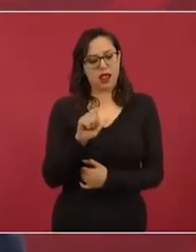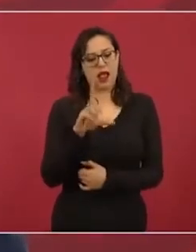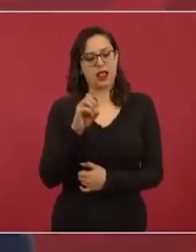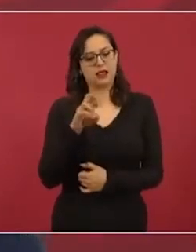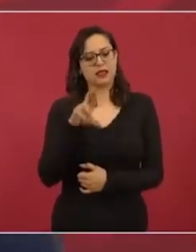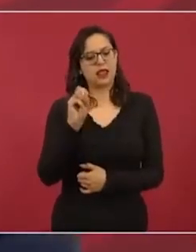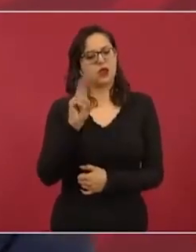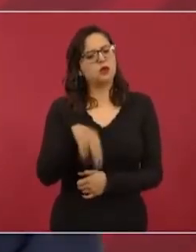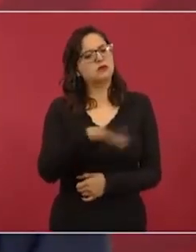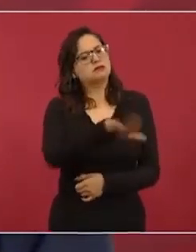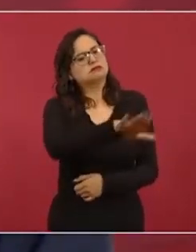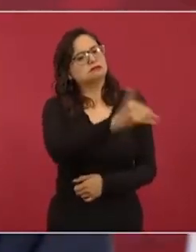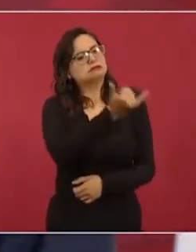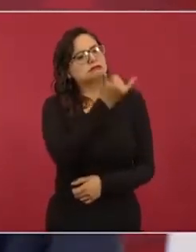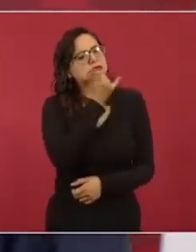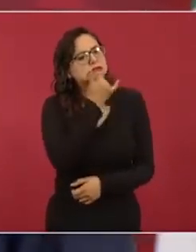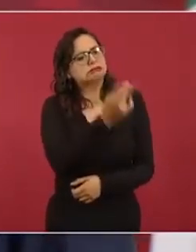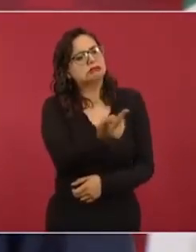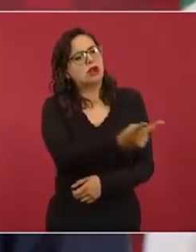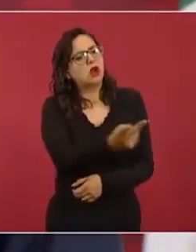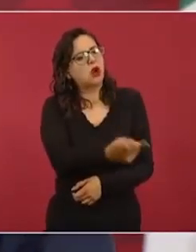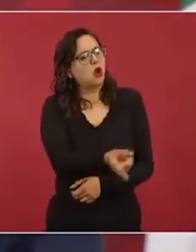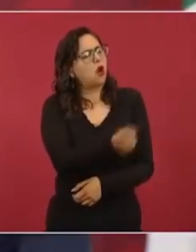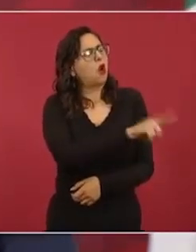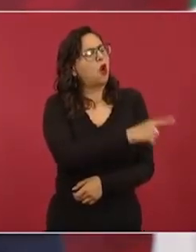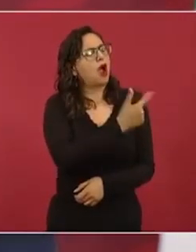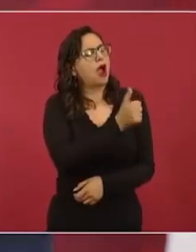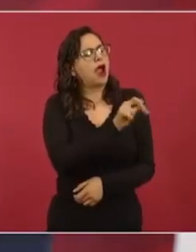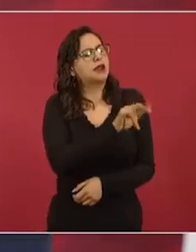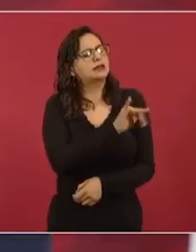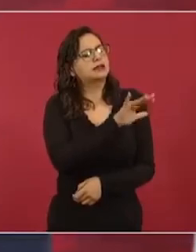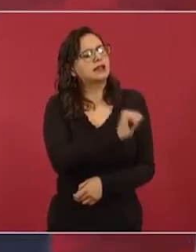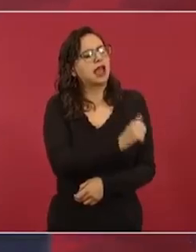cuál era su relación con García Luna.